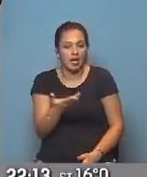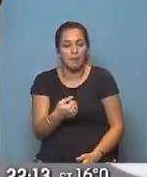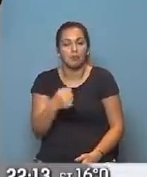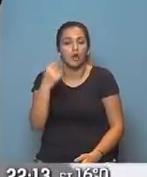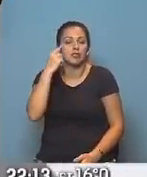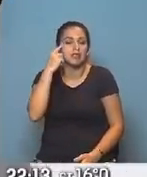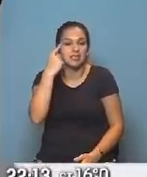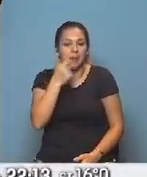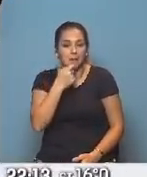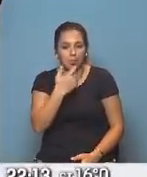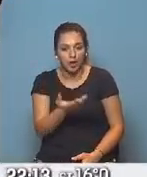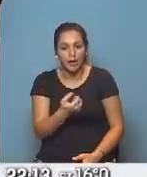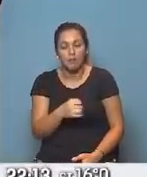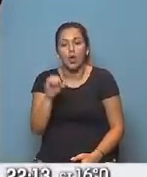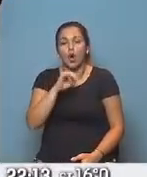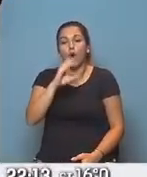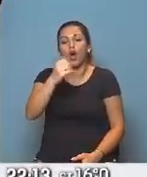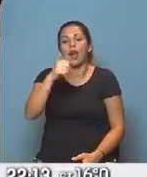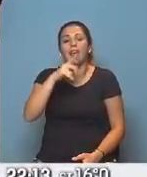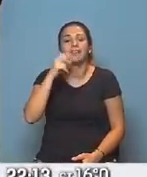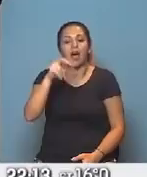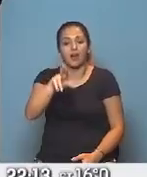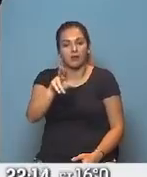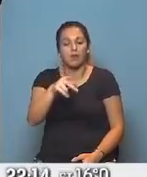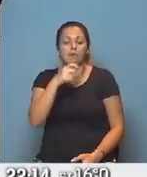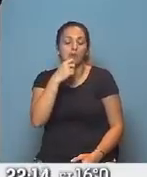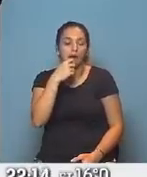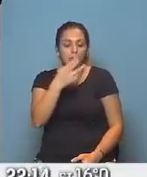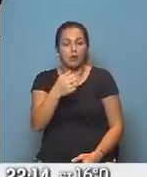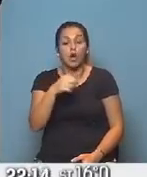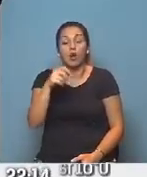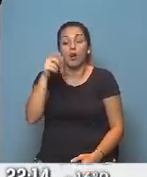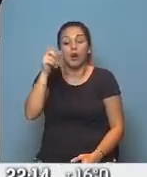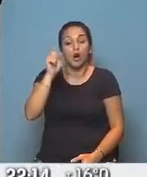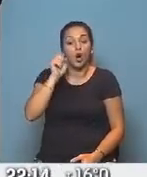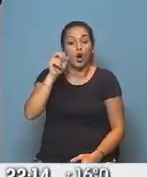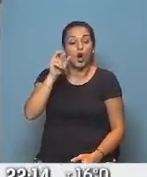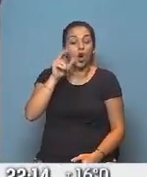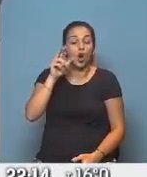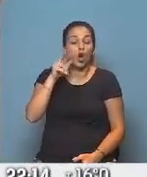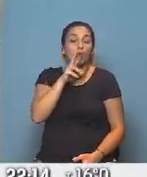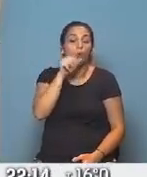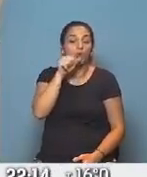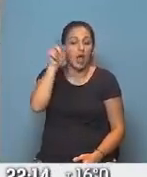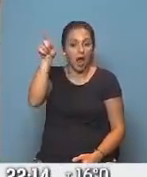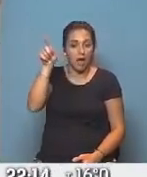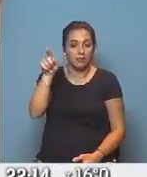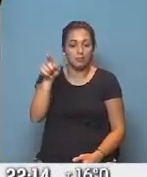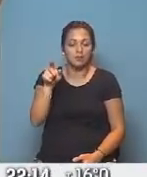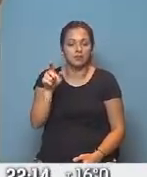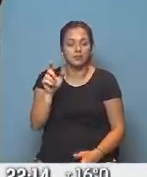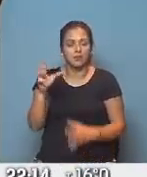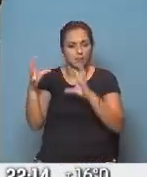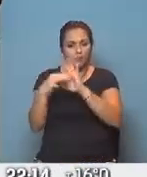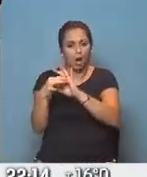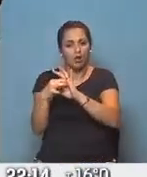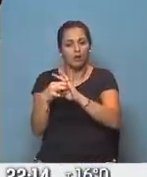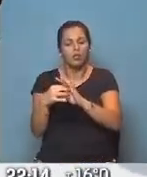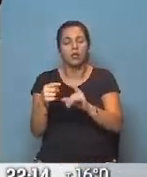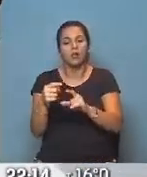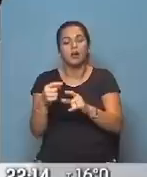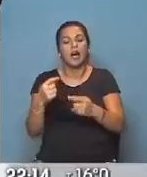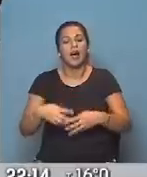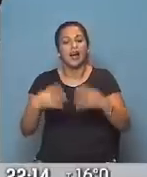China, por ejemplo, y hacia Qatar. Por ejemplo, con los rusos han estado muy, digamos, de la mano en torno a lo que es la